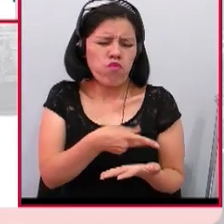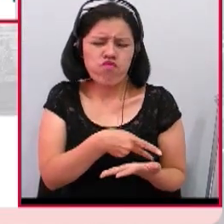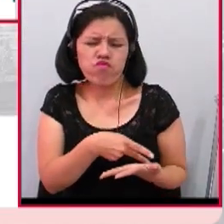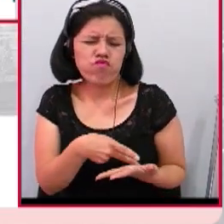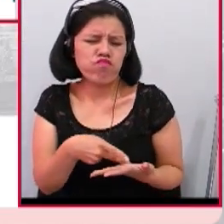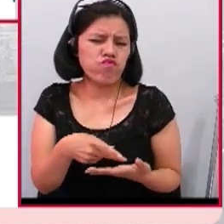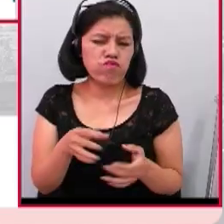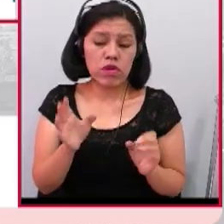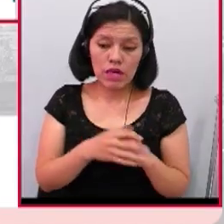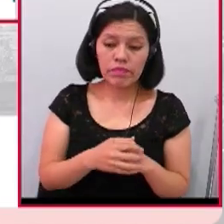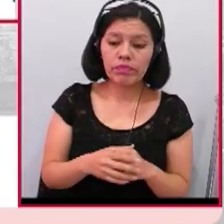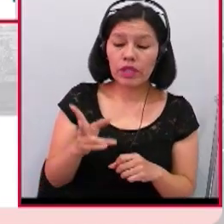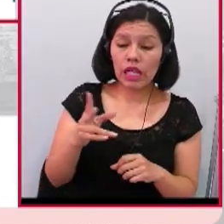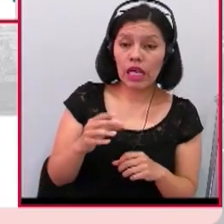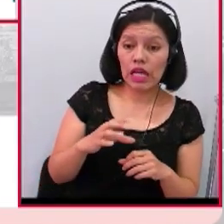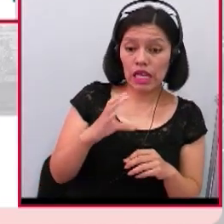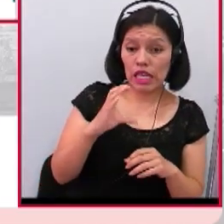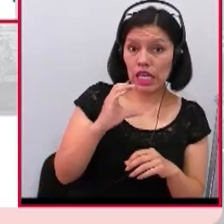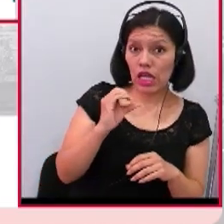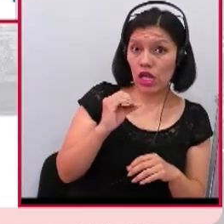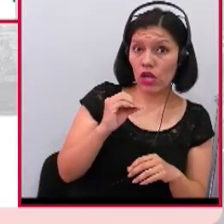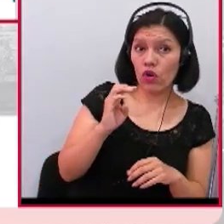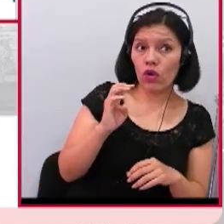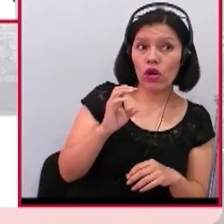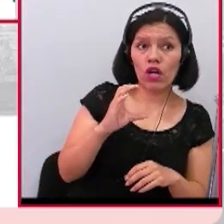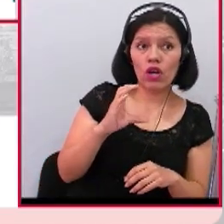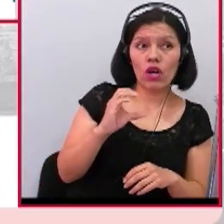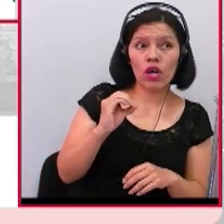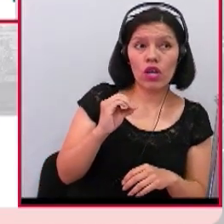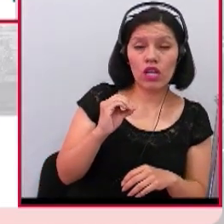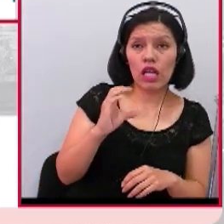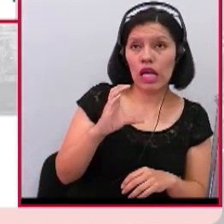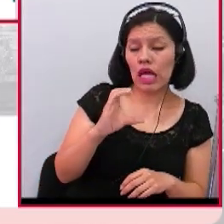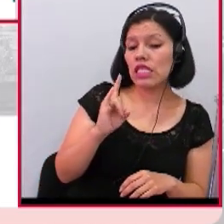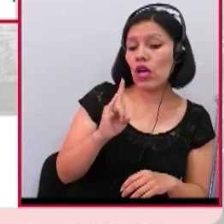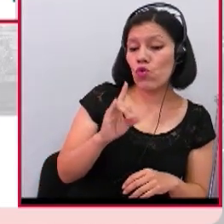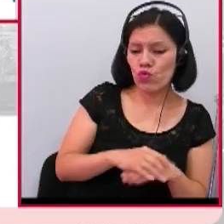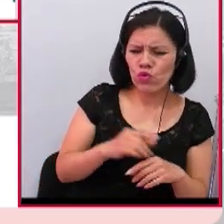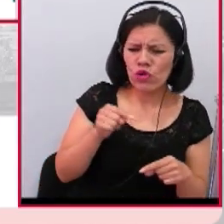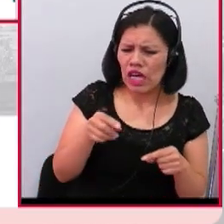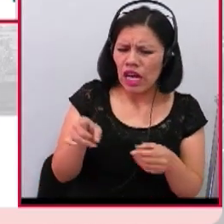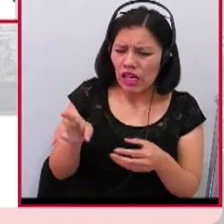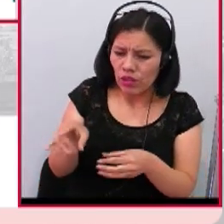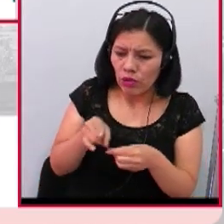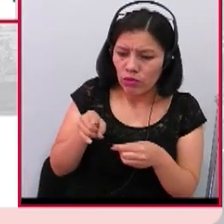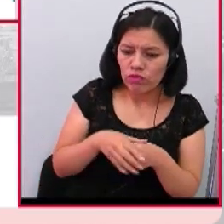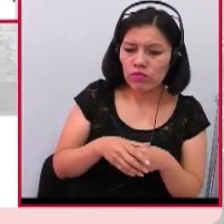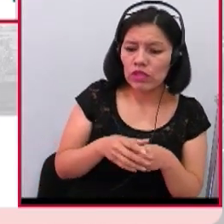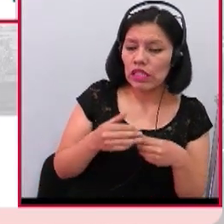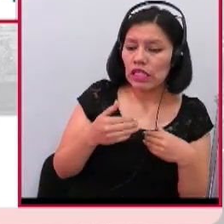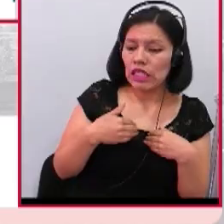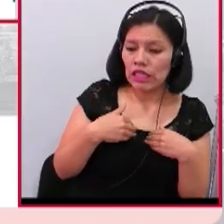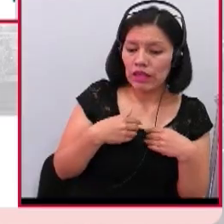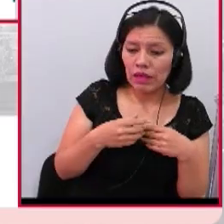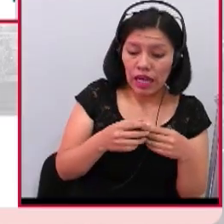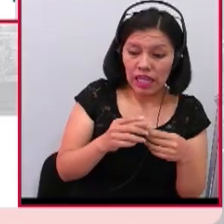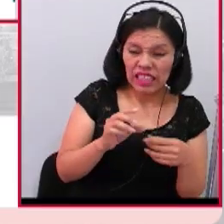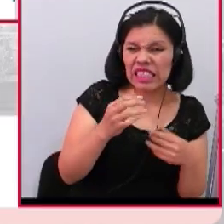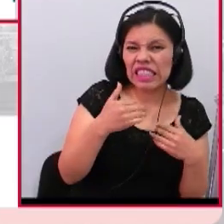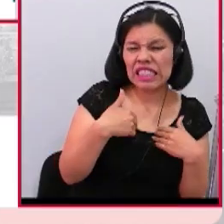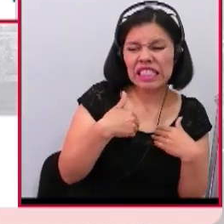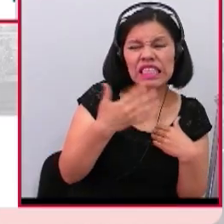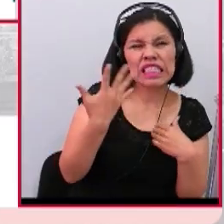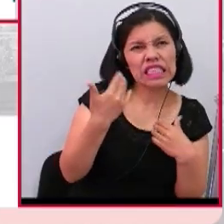básicamente. Recibe el cobre anódico de 99.3% de convertidores y lo va a llevar a 99.7